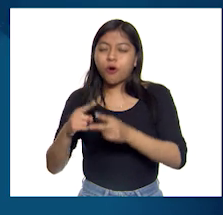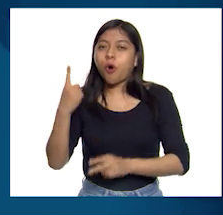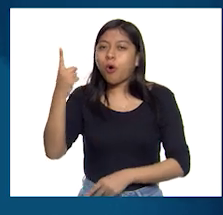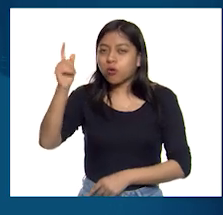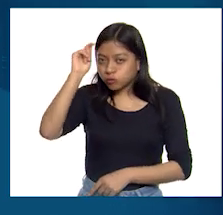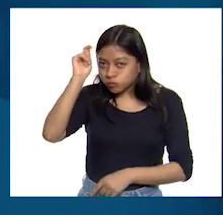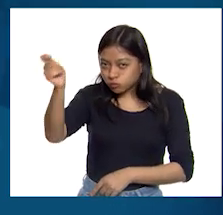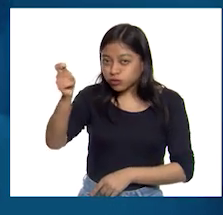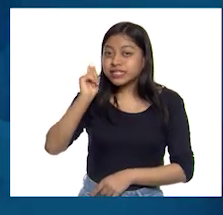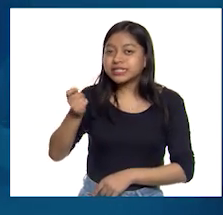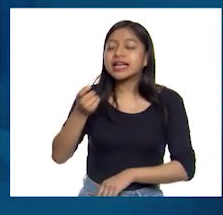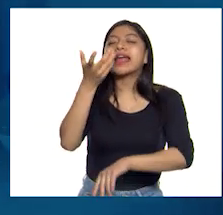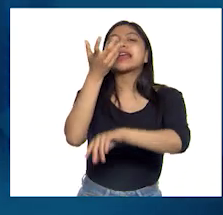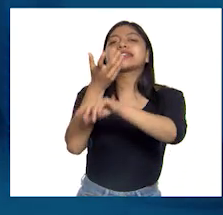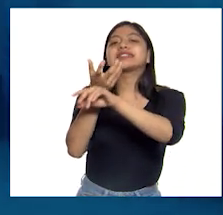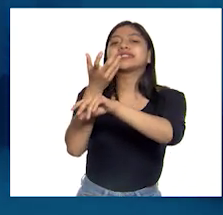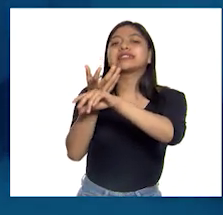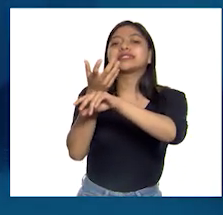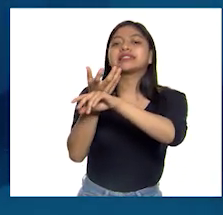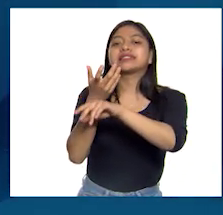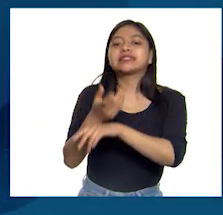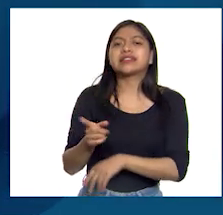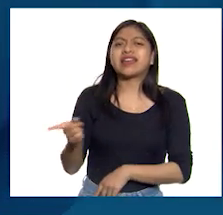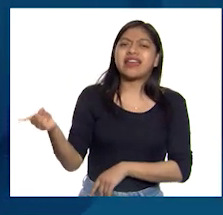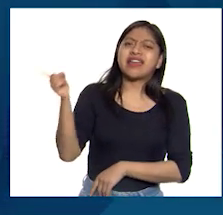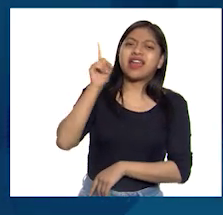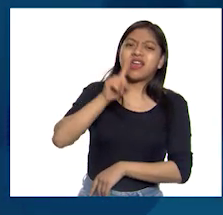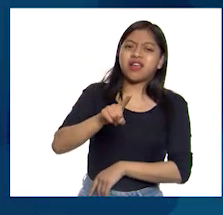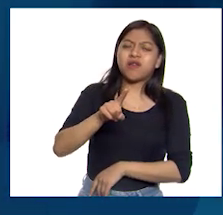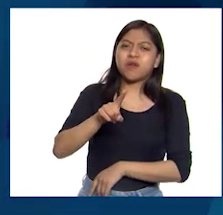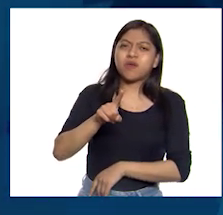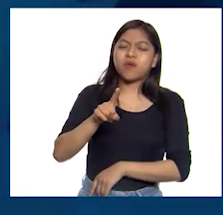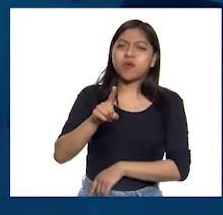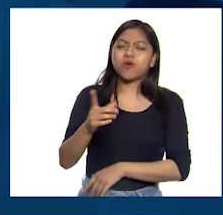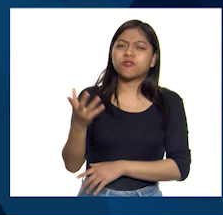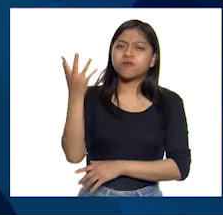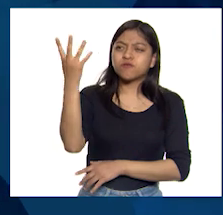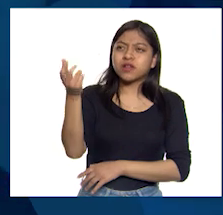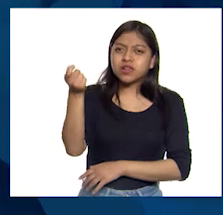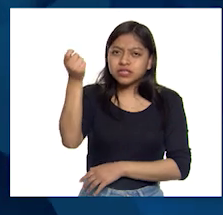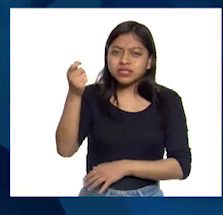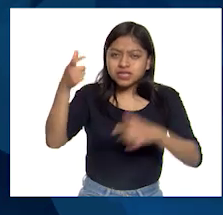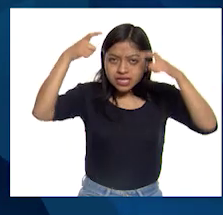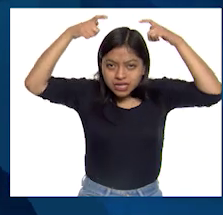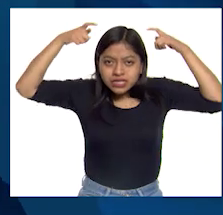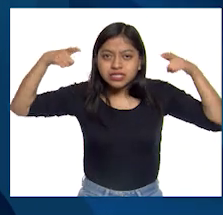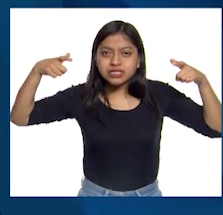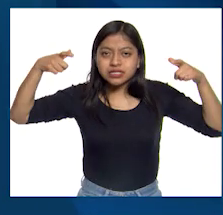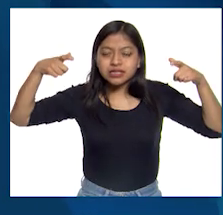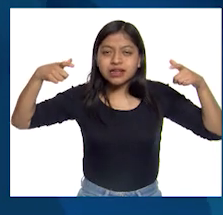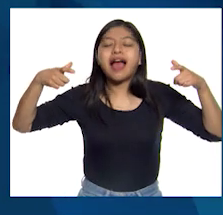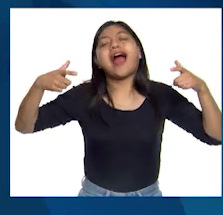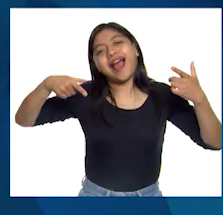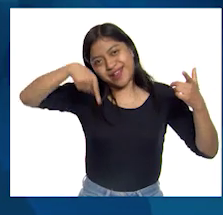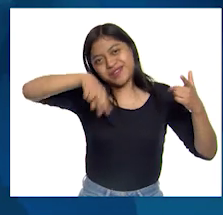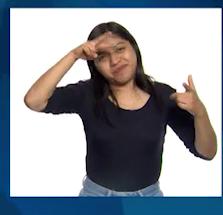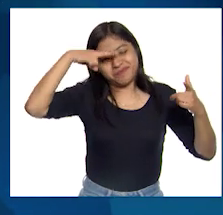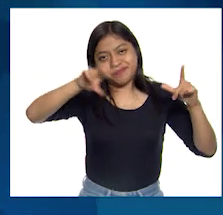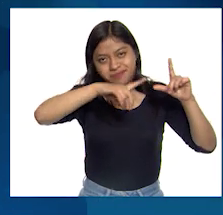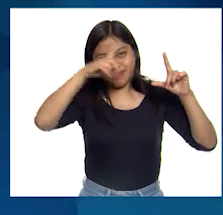esas personas representa a Estados Unidos. Y el otro brazo, que sostiene un sombrero de charro, debe representar a